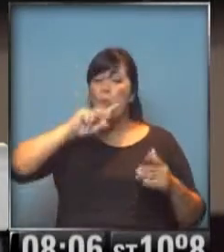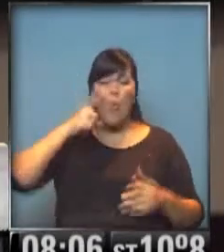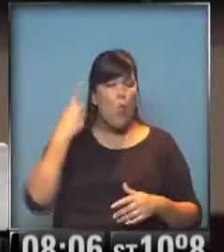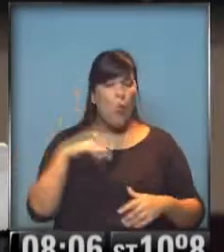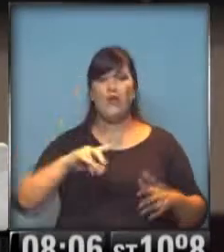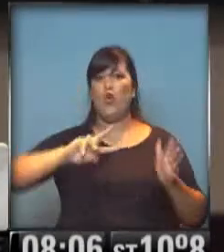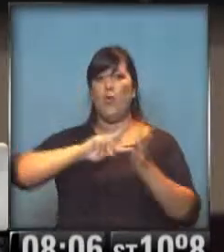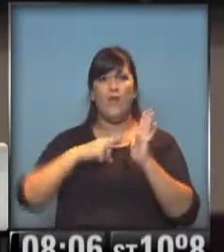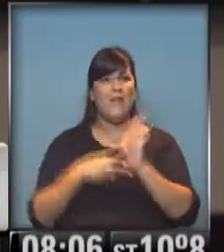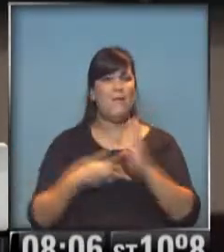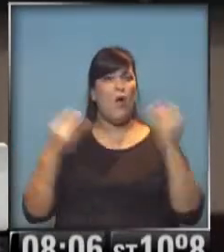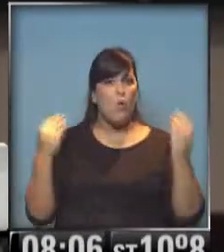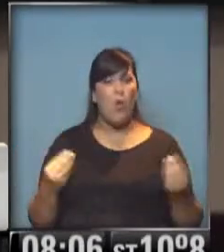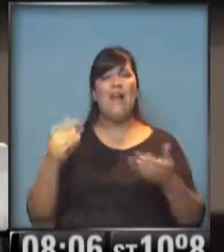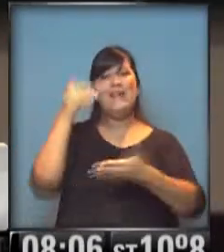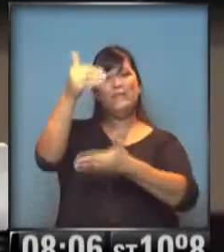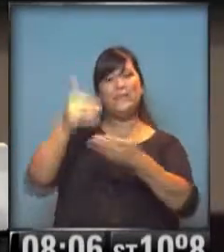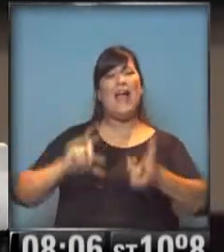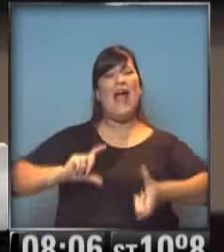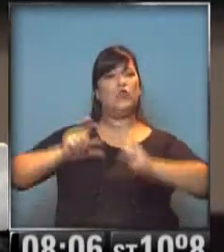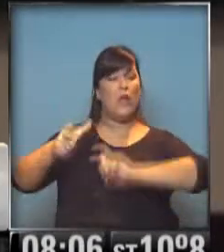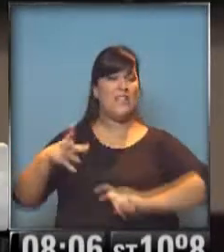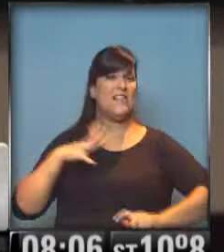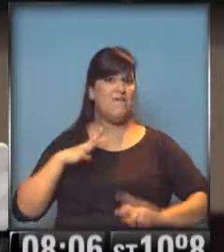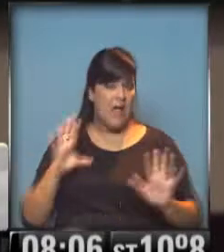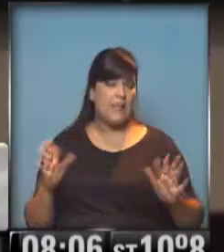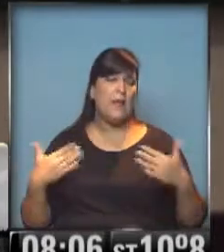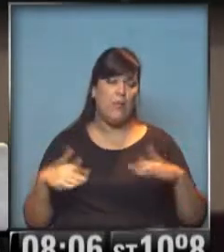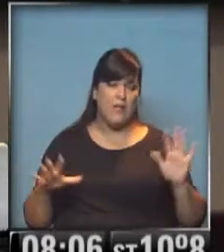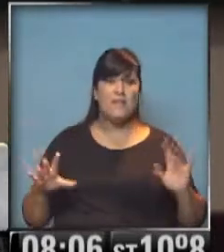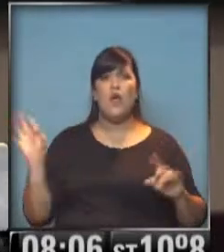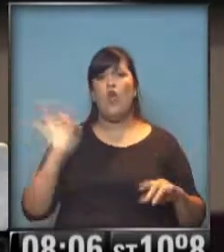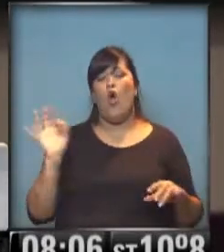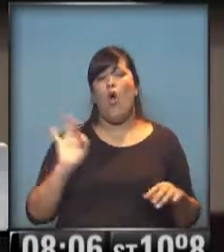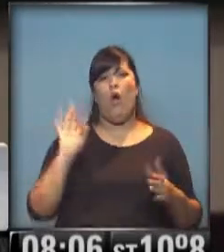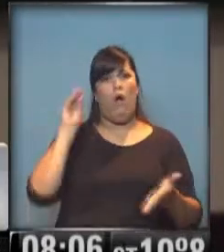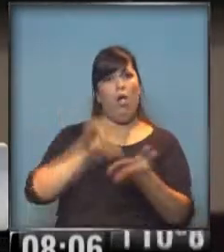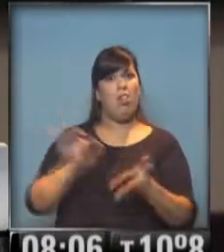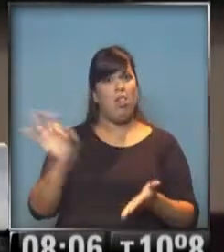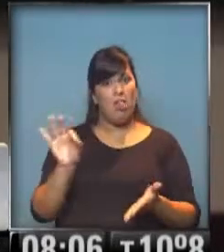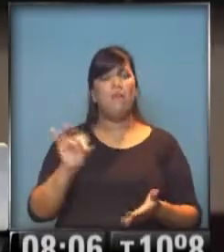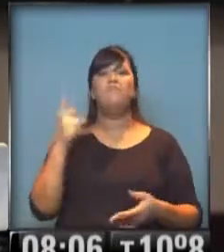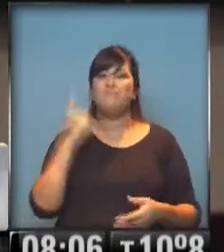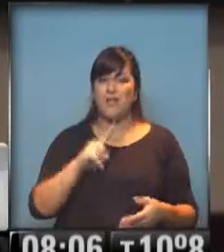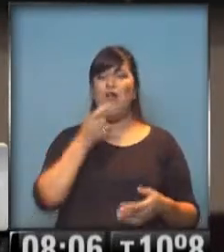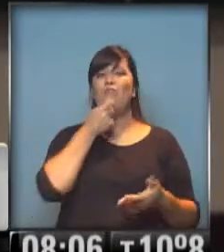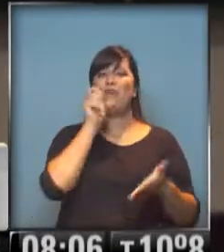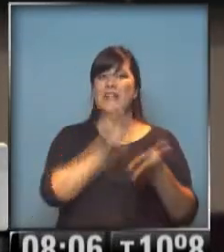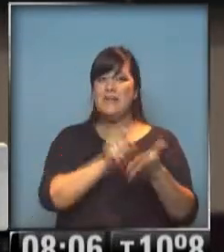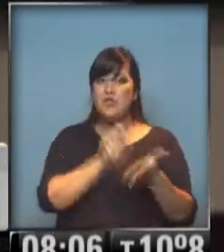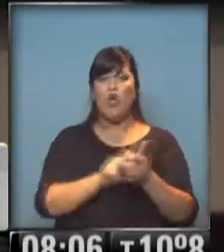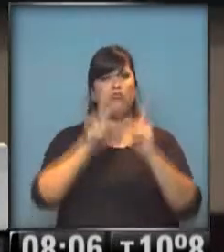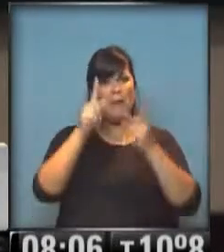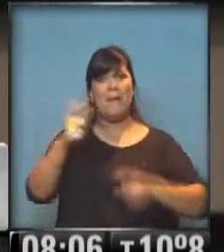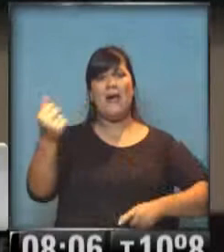no tener el padrón actualizado o cuenta que alguien no estuviera escrito bueno la inscripción de la anses también es bastante